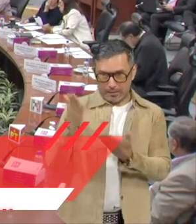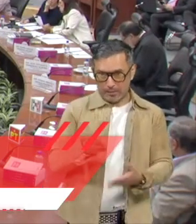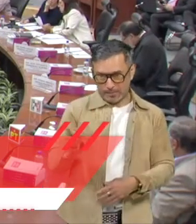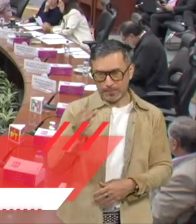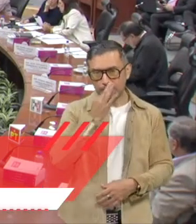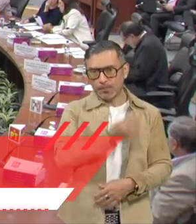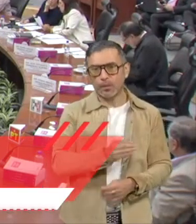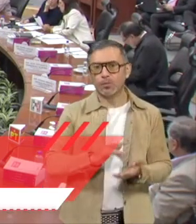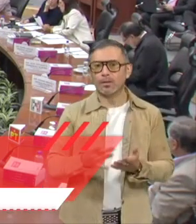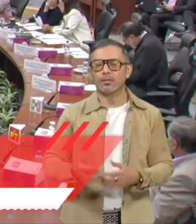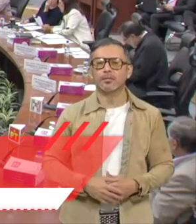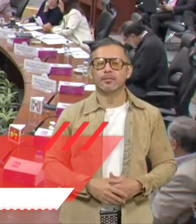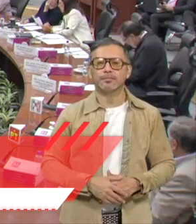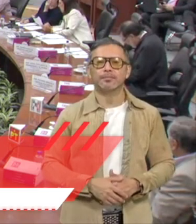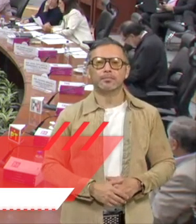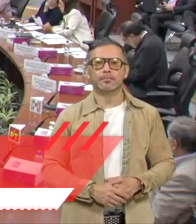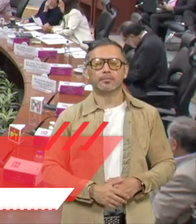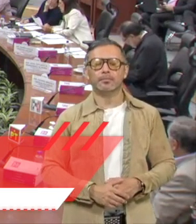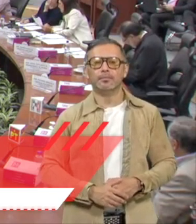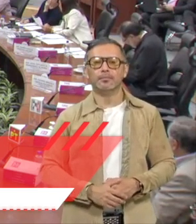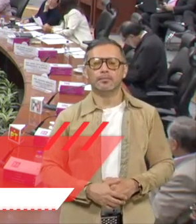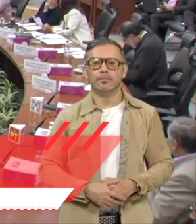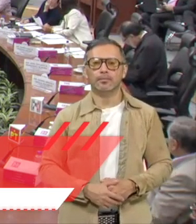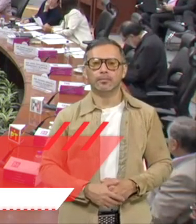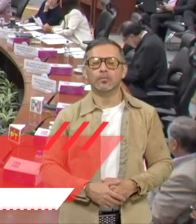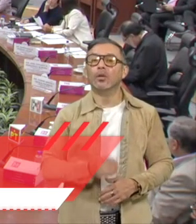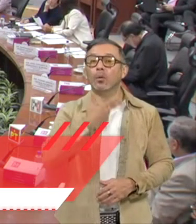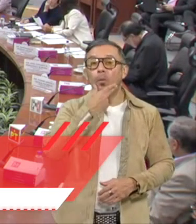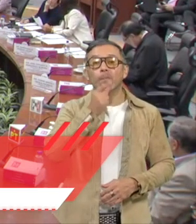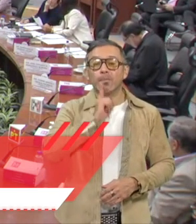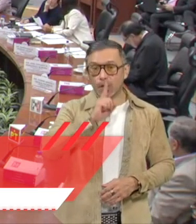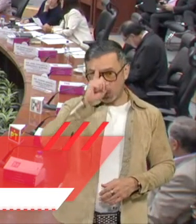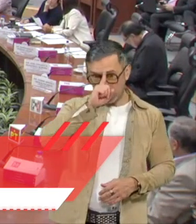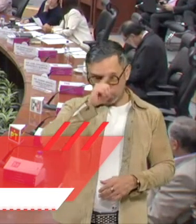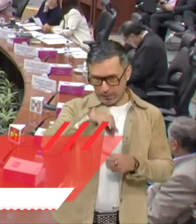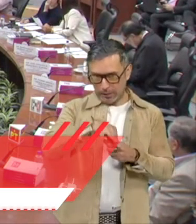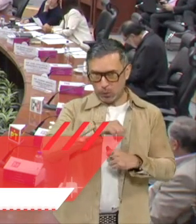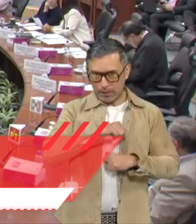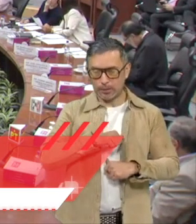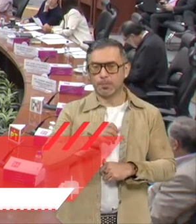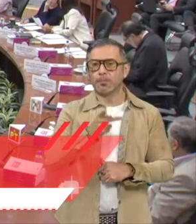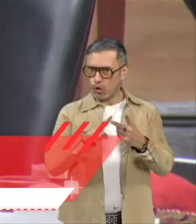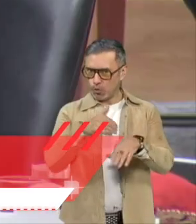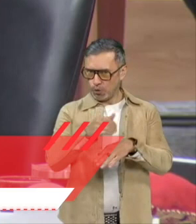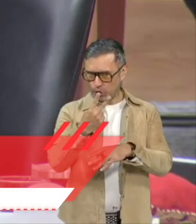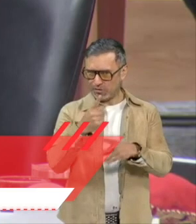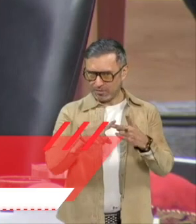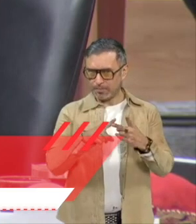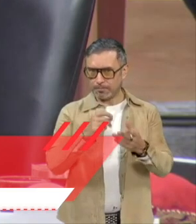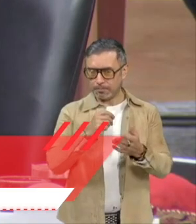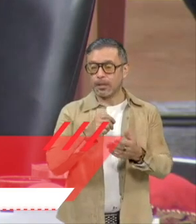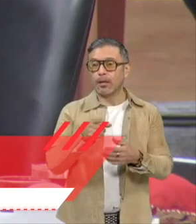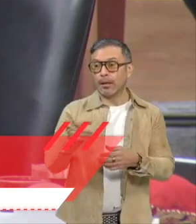Nacional electoral el INE resolvió por unanimidad de votos seis medidas Ares solicitadas por diversos partidos por la